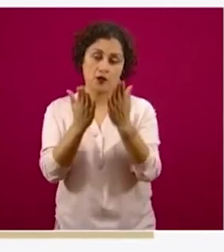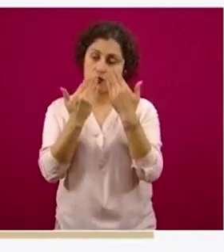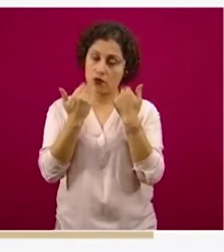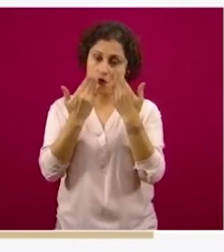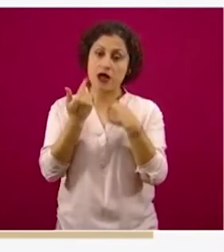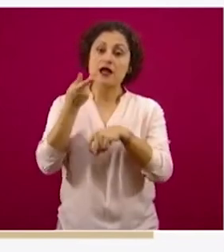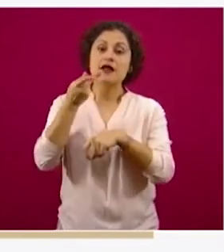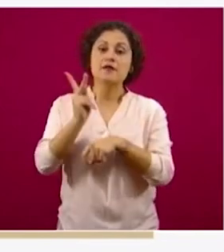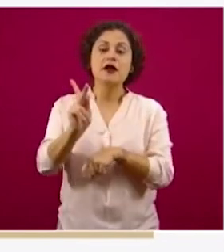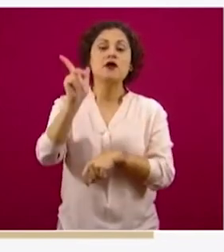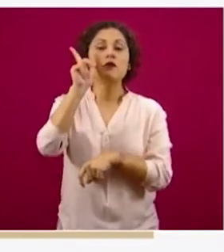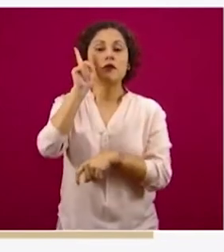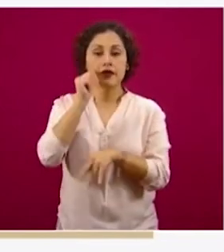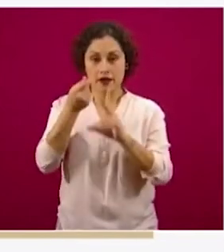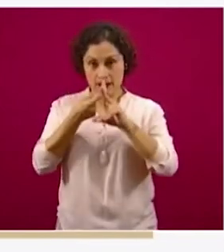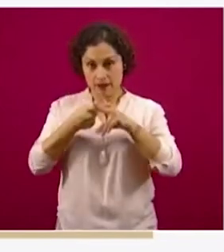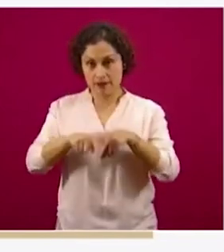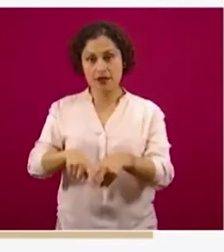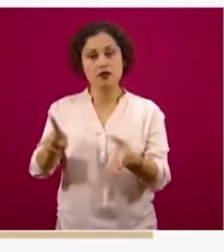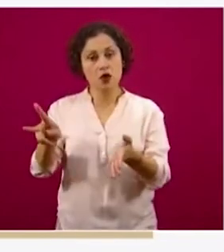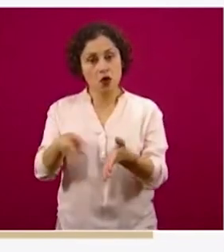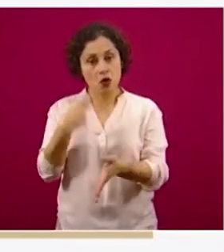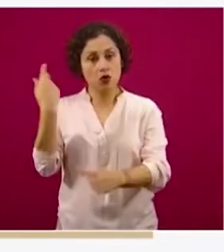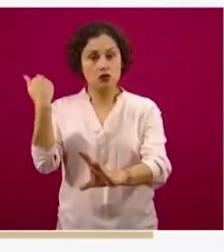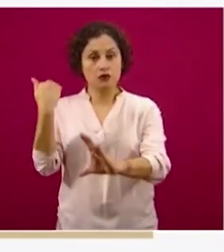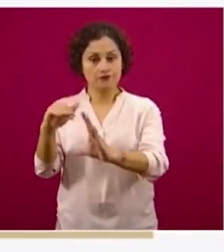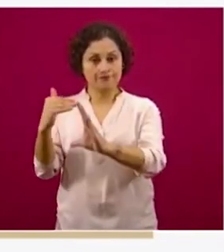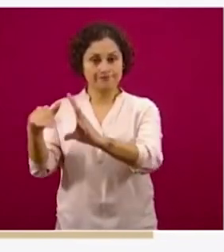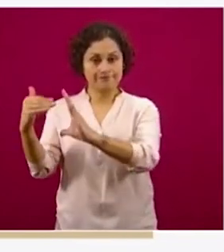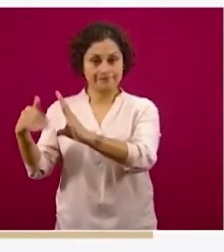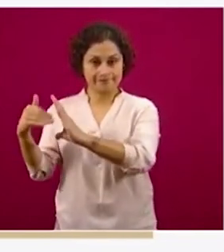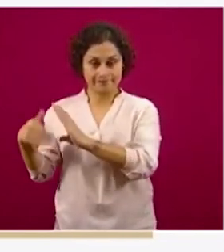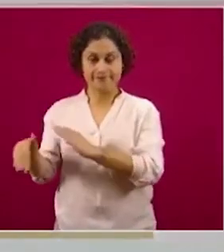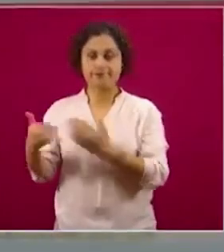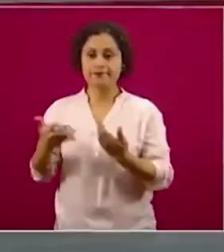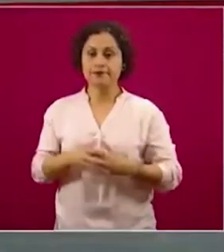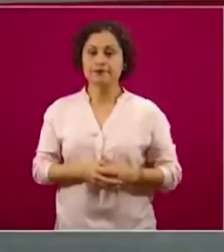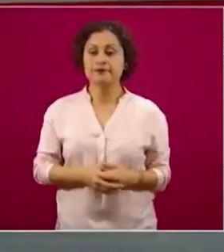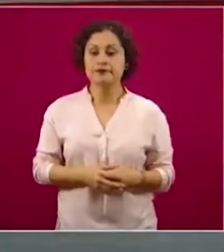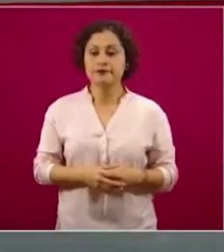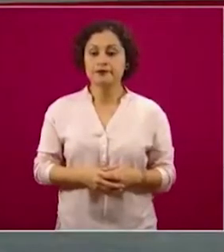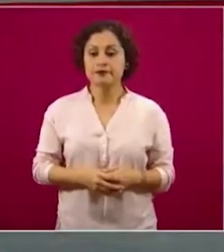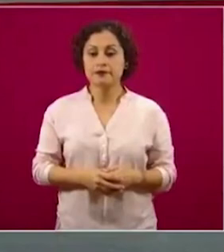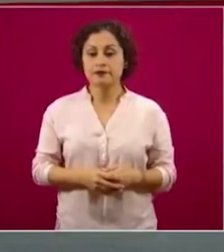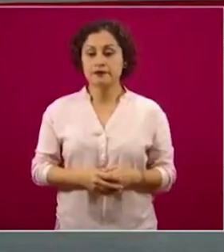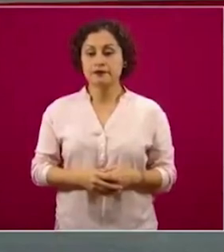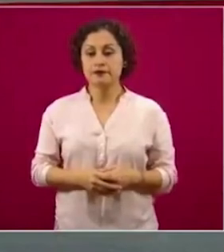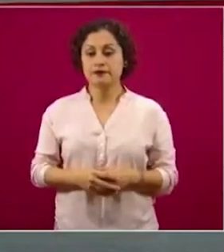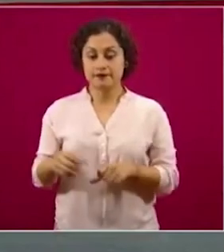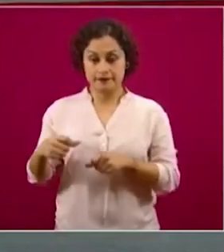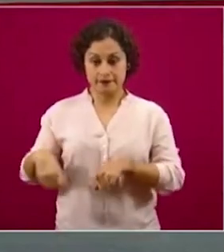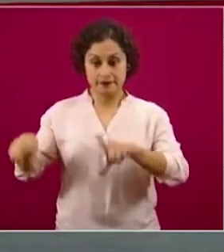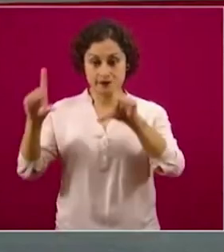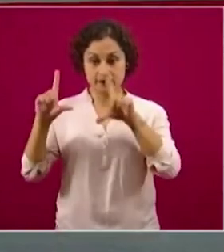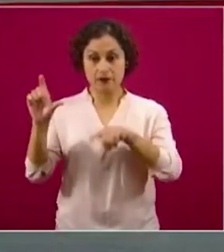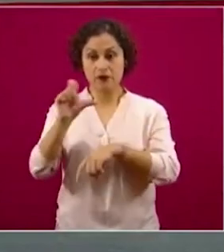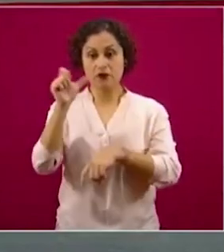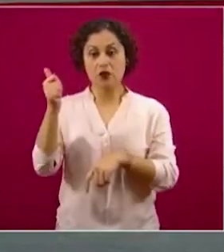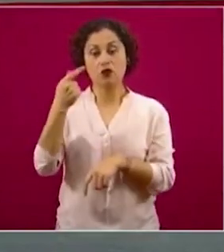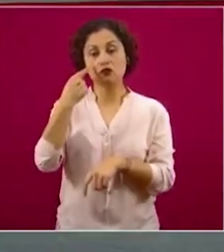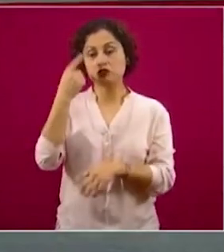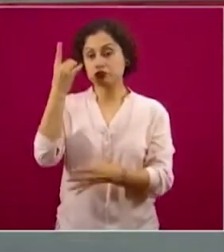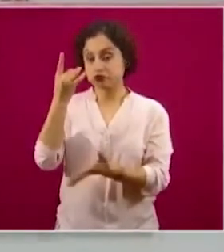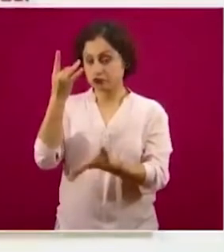volvemos a apagar y acercarnos a esta a esta meta la siguiente es nada más los